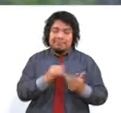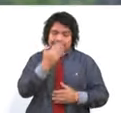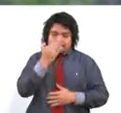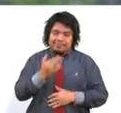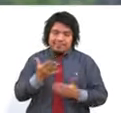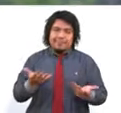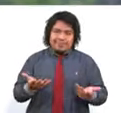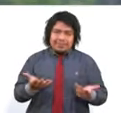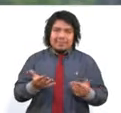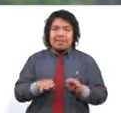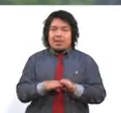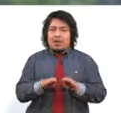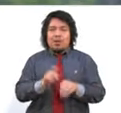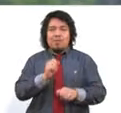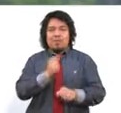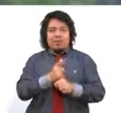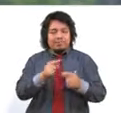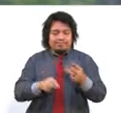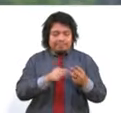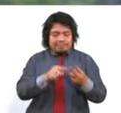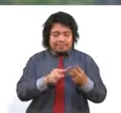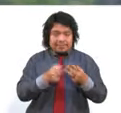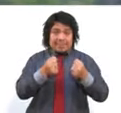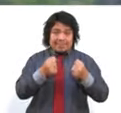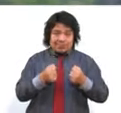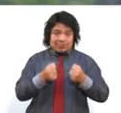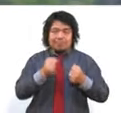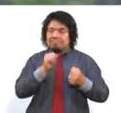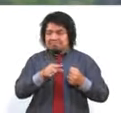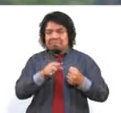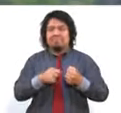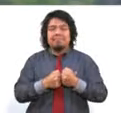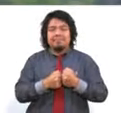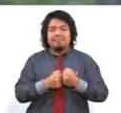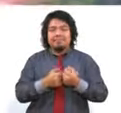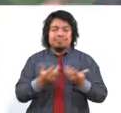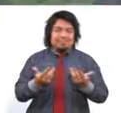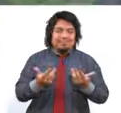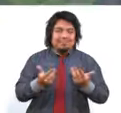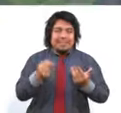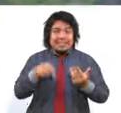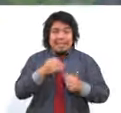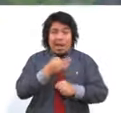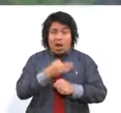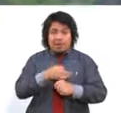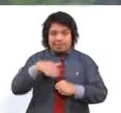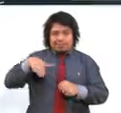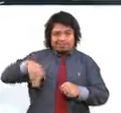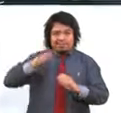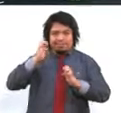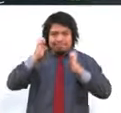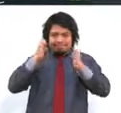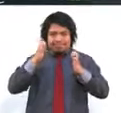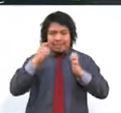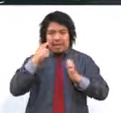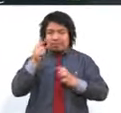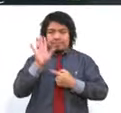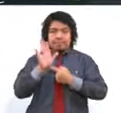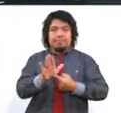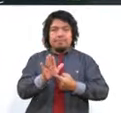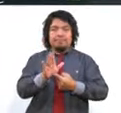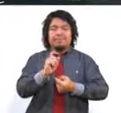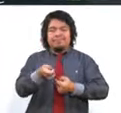a dudas, lo vemos también en la seguridad. Y esta exhibición que hemos visto el día de hoy es